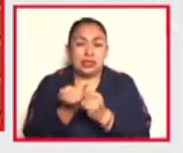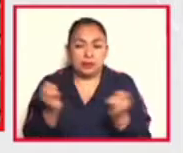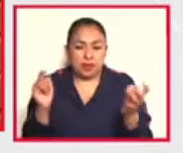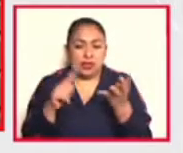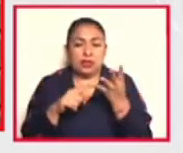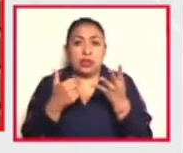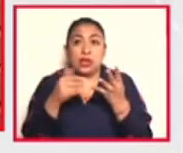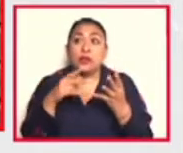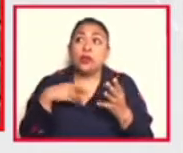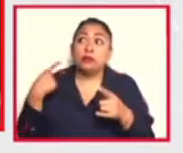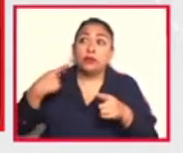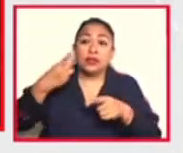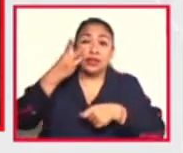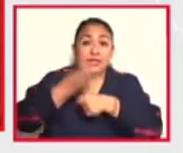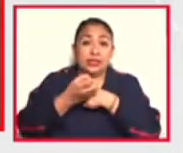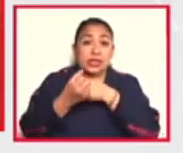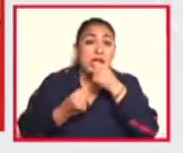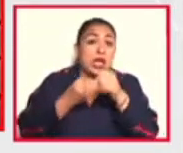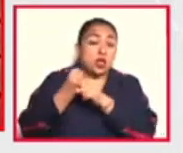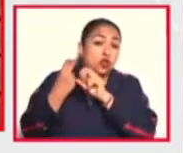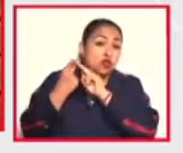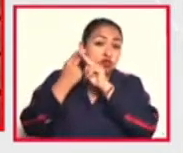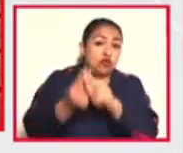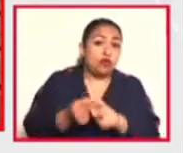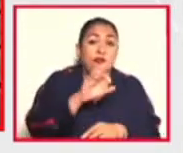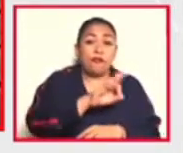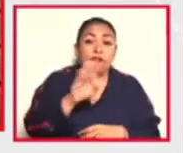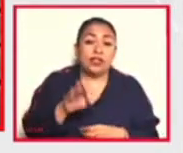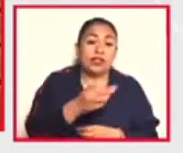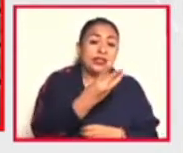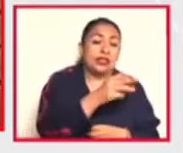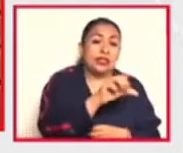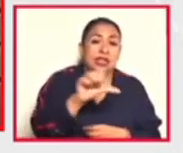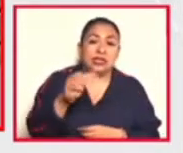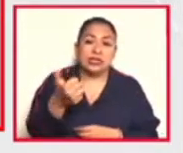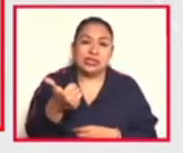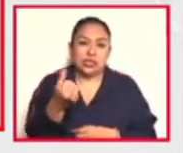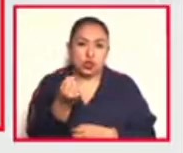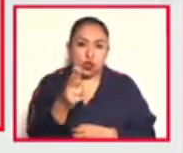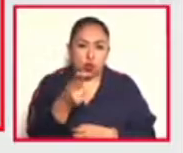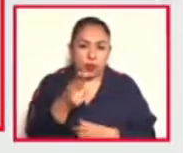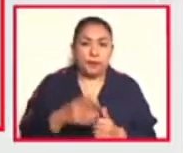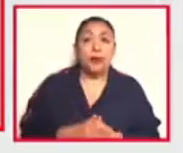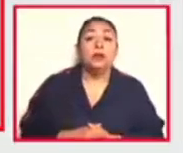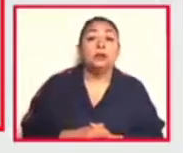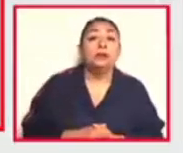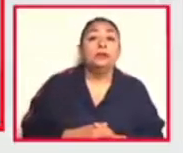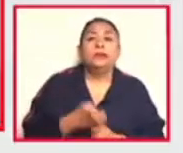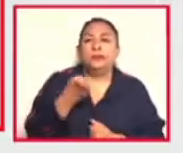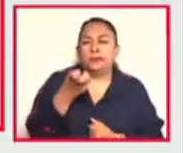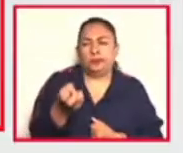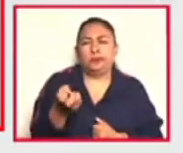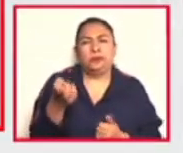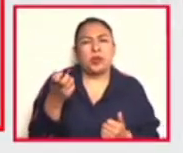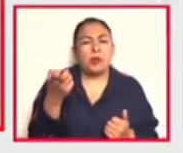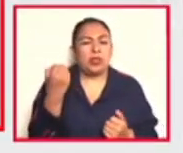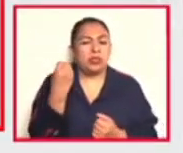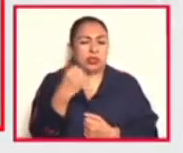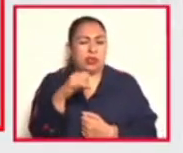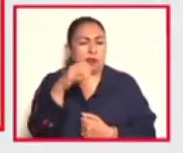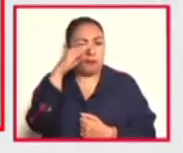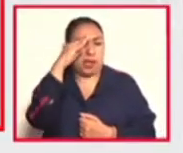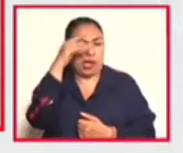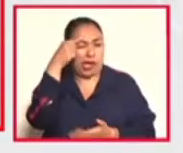tercer aniversario en la semana del 3 al 6 de noviembre. Ese escepticismo permite abordar una